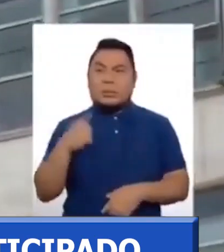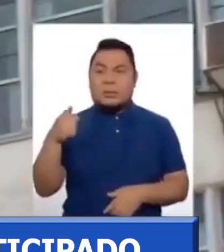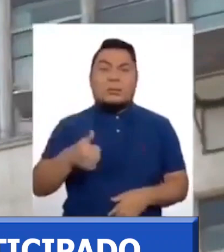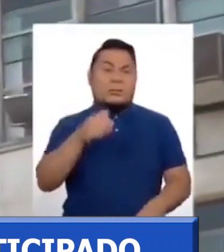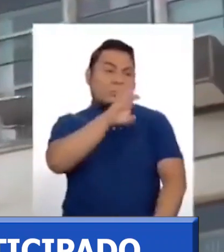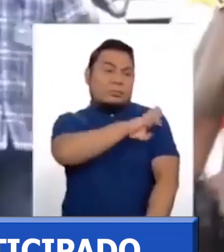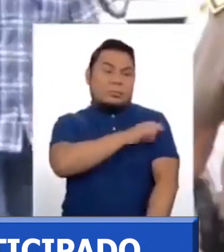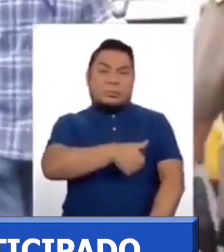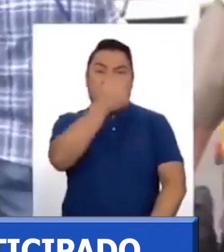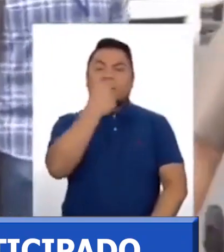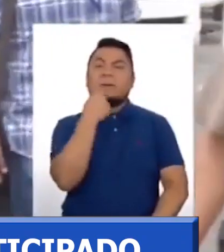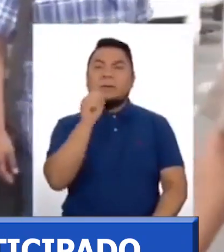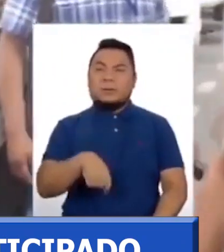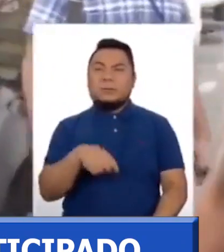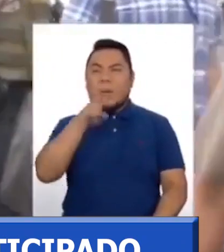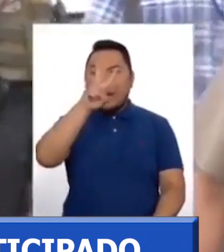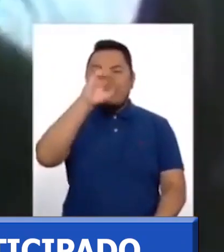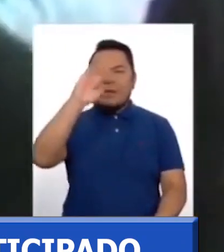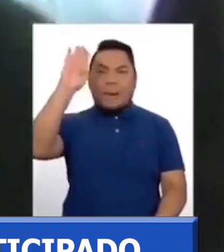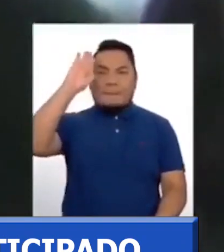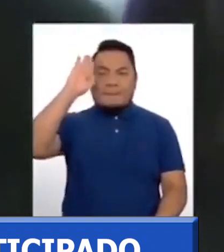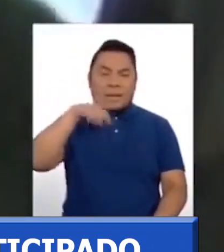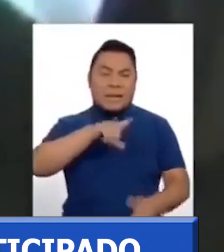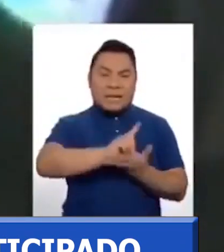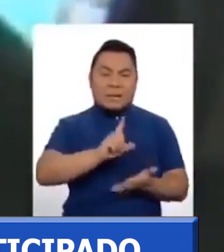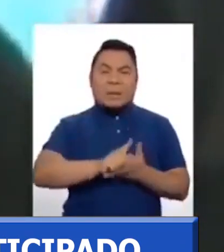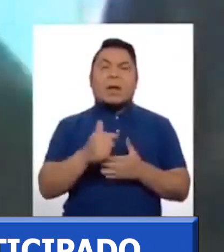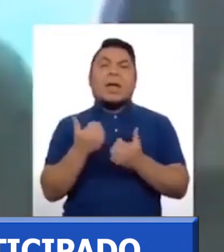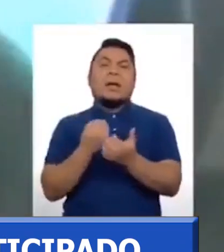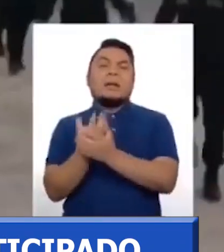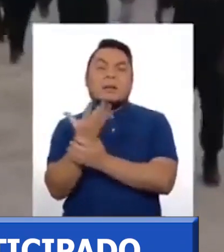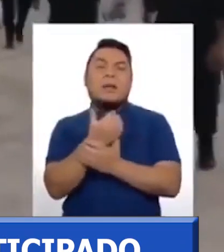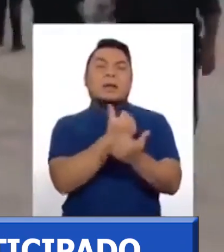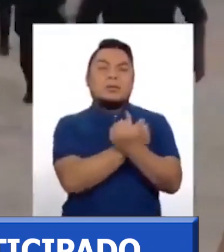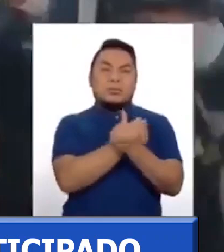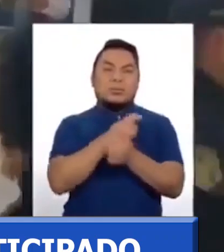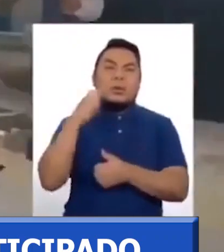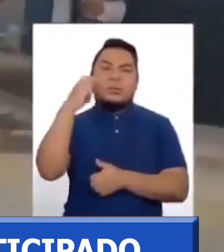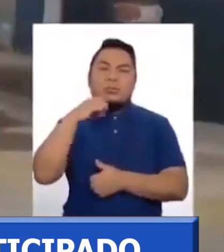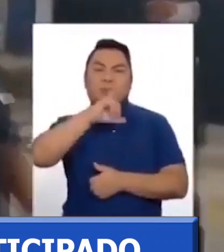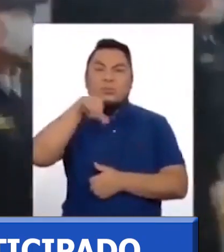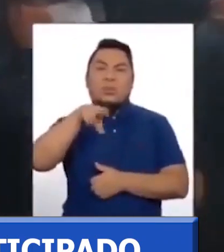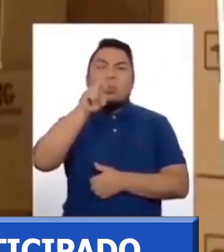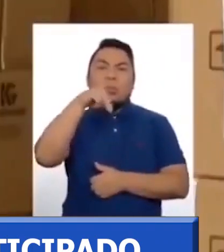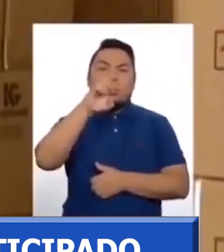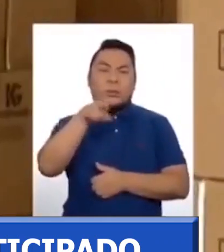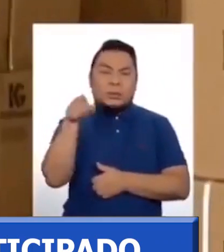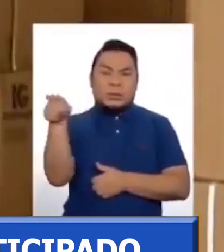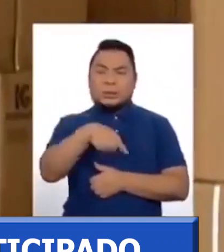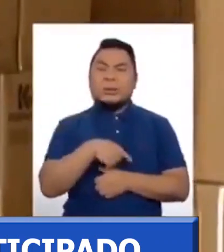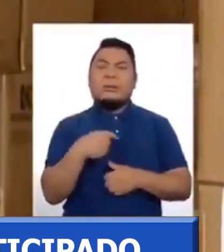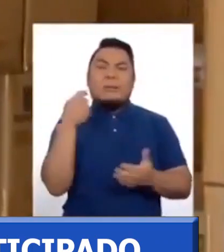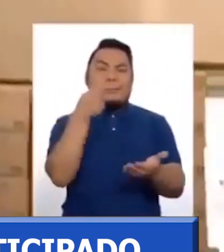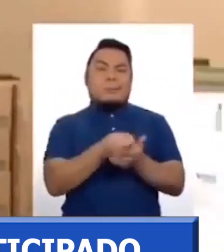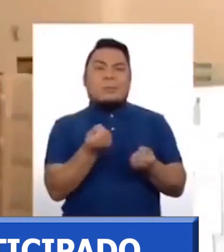contrataciones. Además, agregó que los generales beneficiados debían destinar un monto de las licitaciones como agradecimiento a